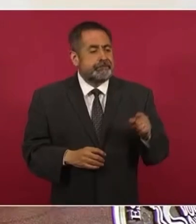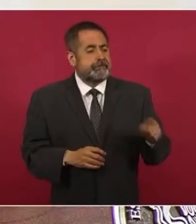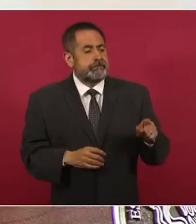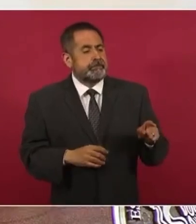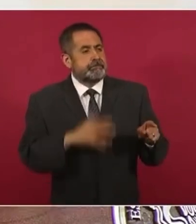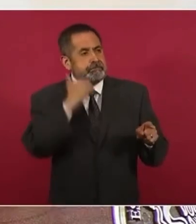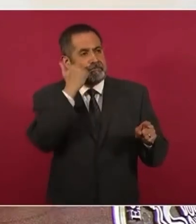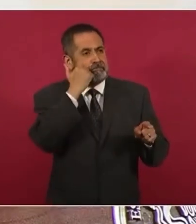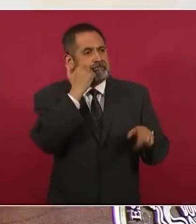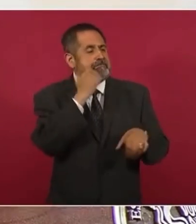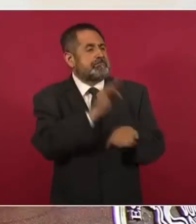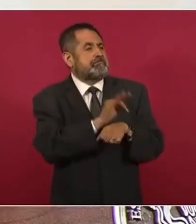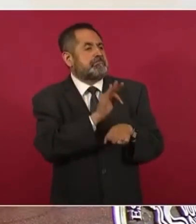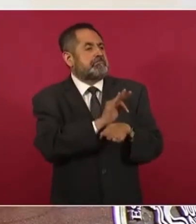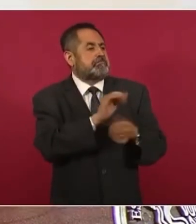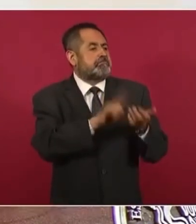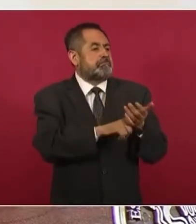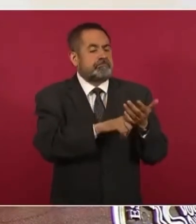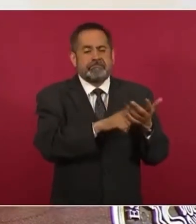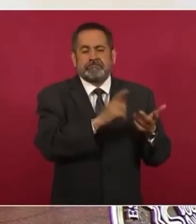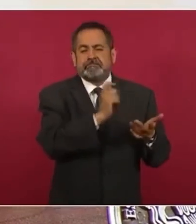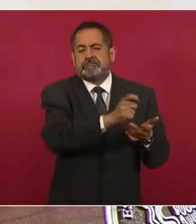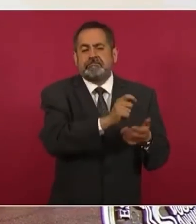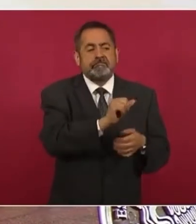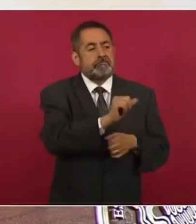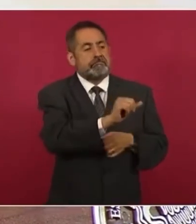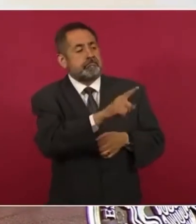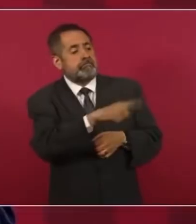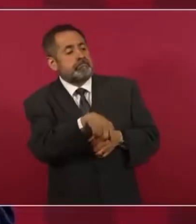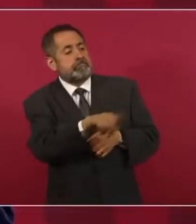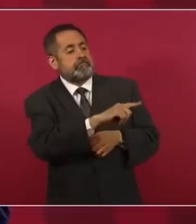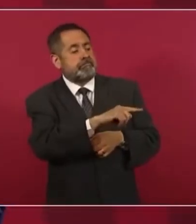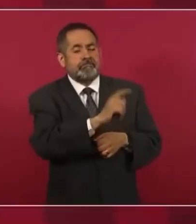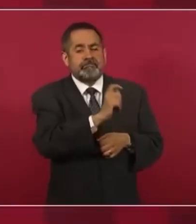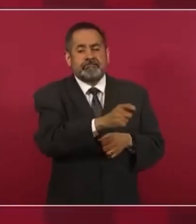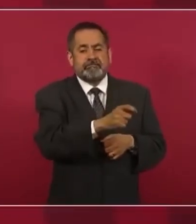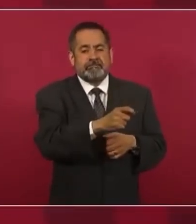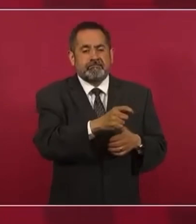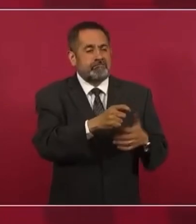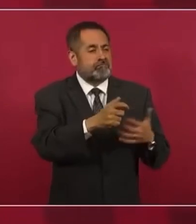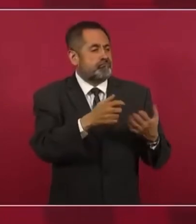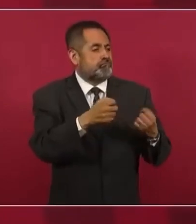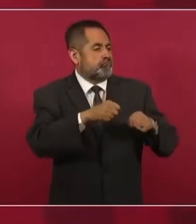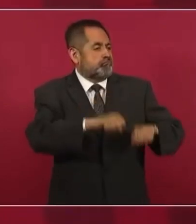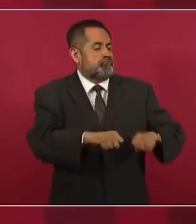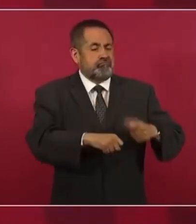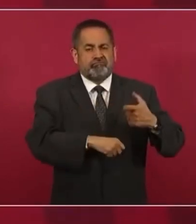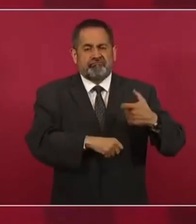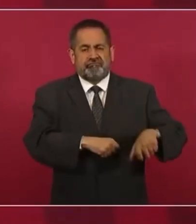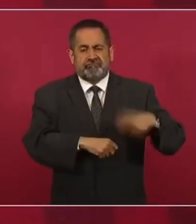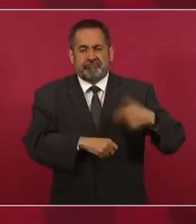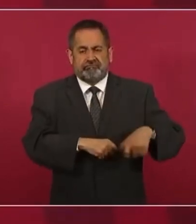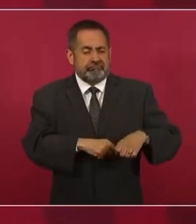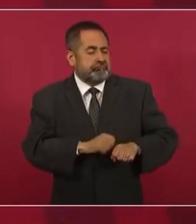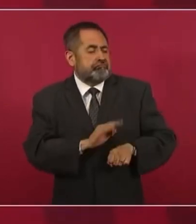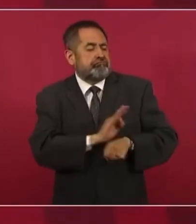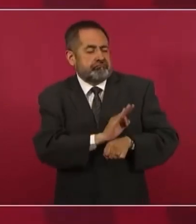estar bien con los potentados,